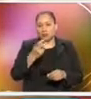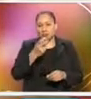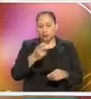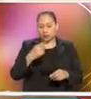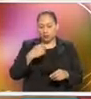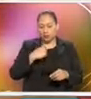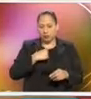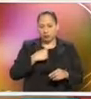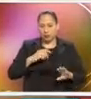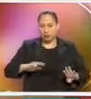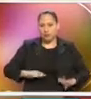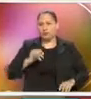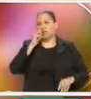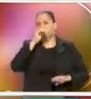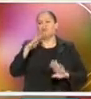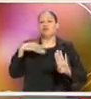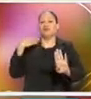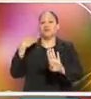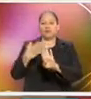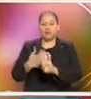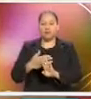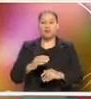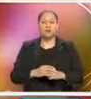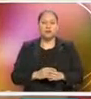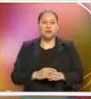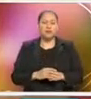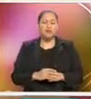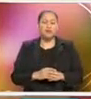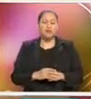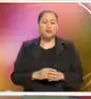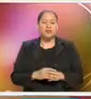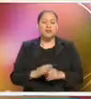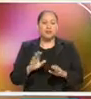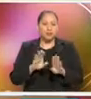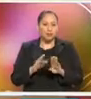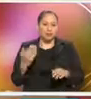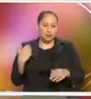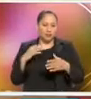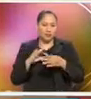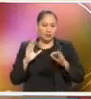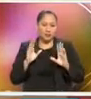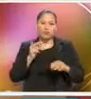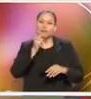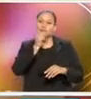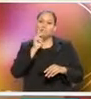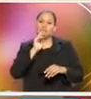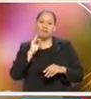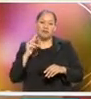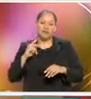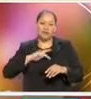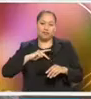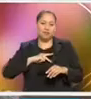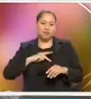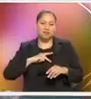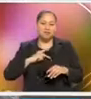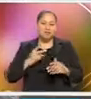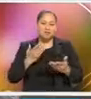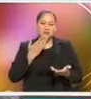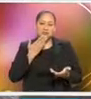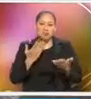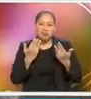¿De dónde vienen los Sí. agresores? Los agresores vienen, como te lo mencioné hace un momento, de hogares disfuncionales en